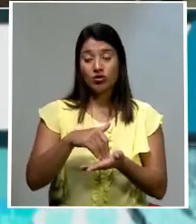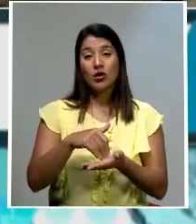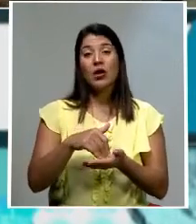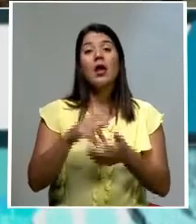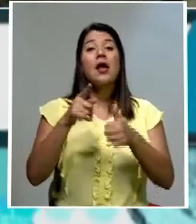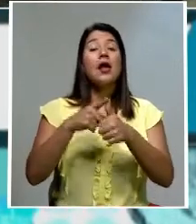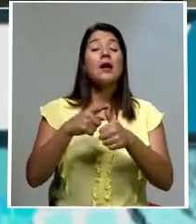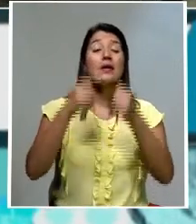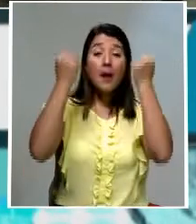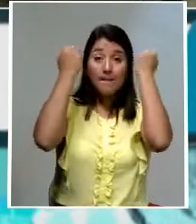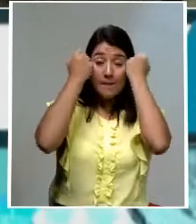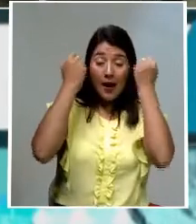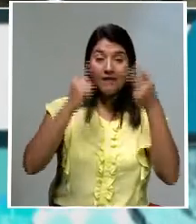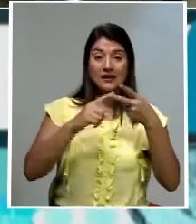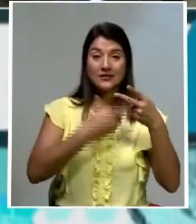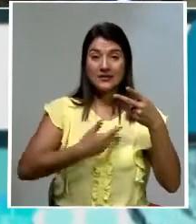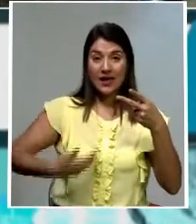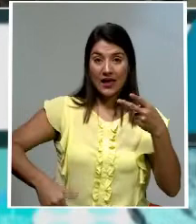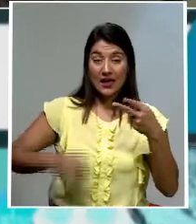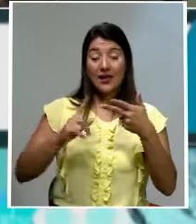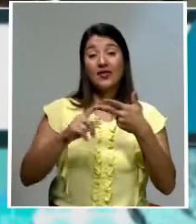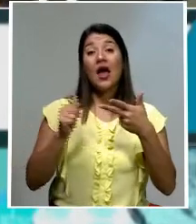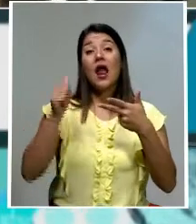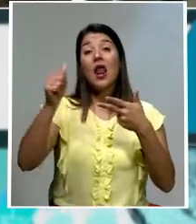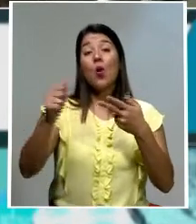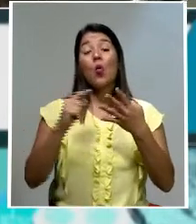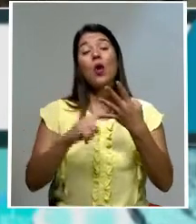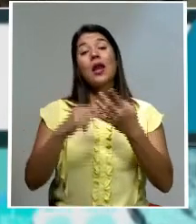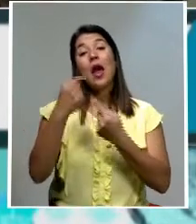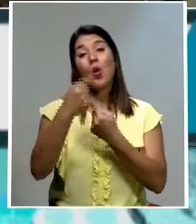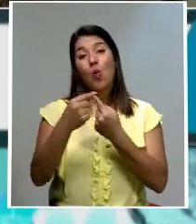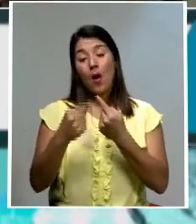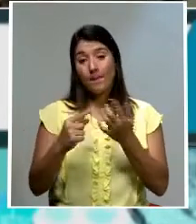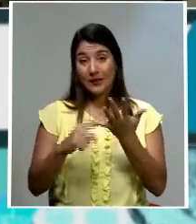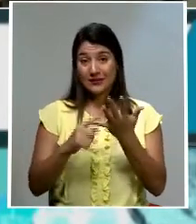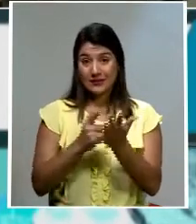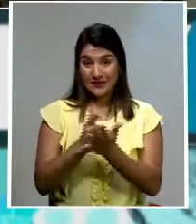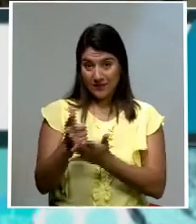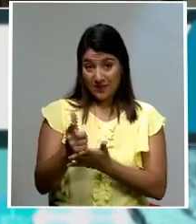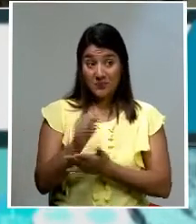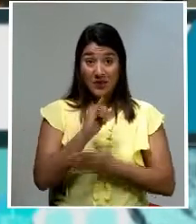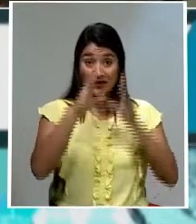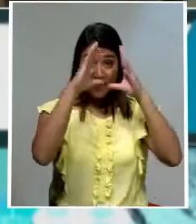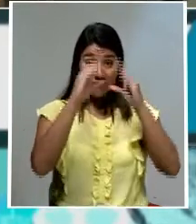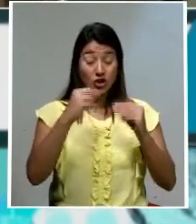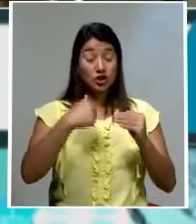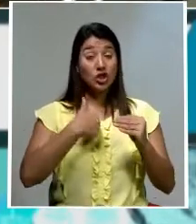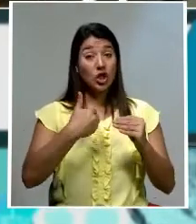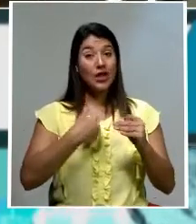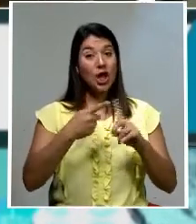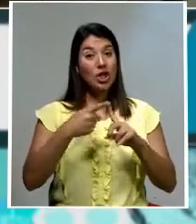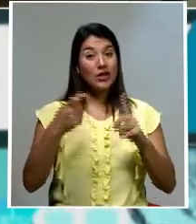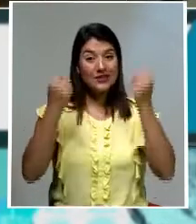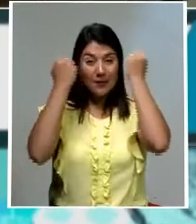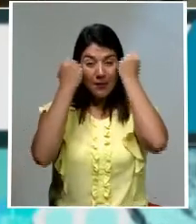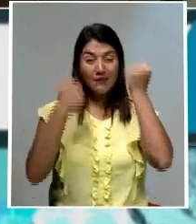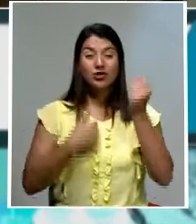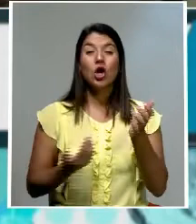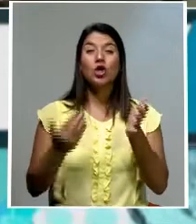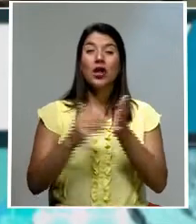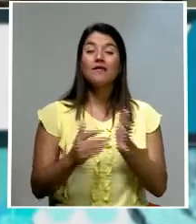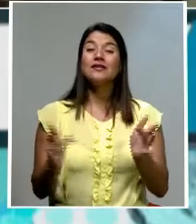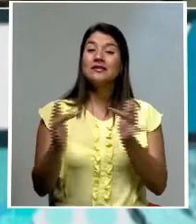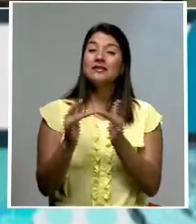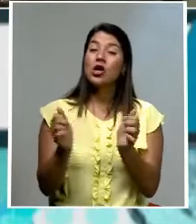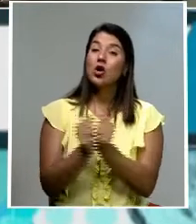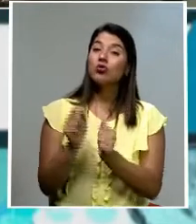está el de Pavas, Heredia, Alajuela, Guapiles y Liberia. Don Ernesto, es la información que tengo desde acá, desde Pavas. Vuelvo con usted al estudio principal